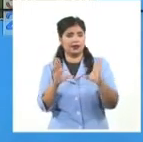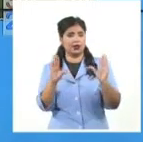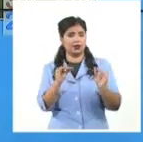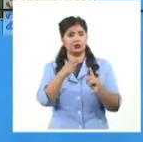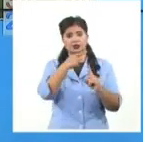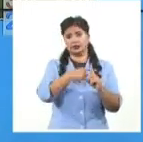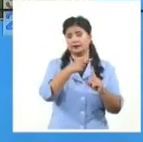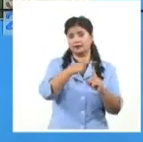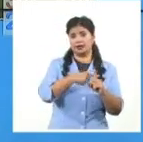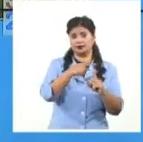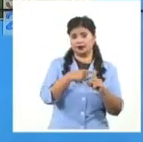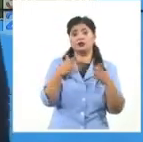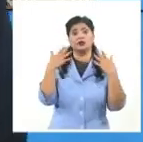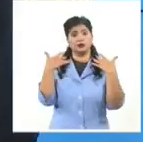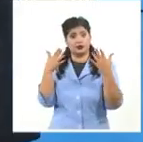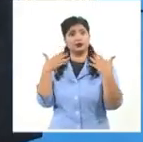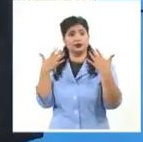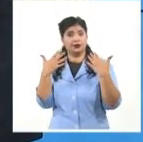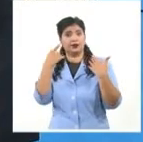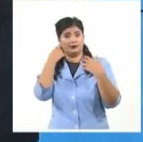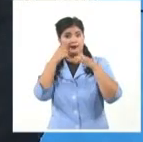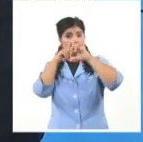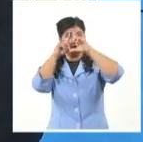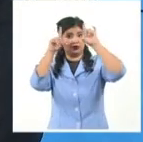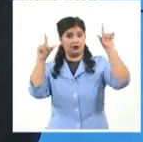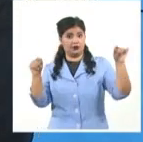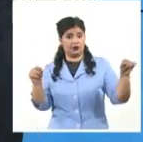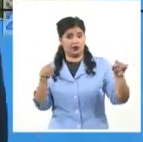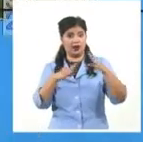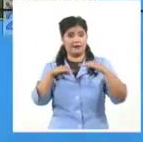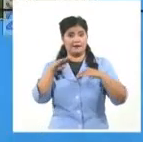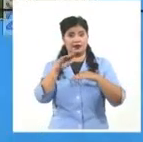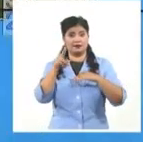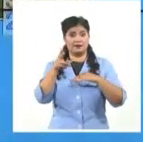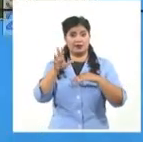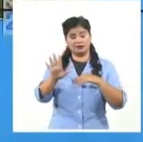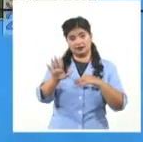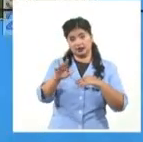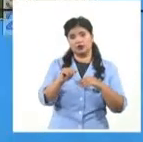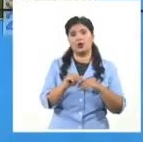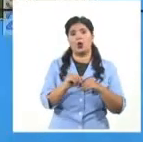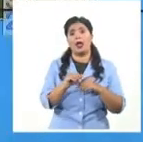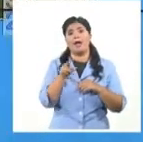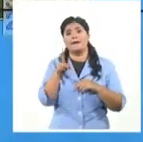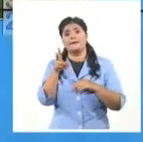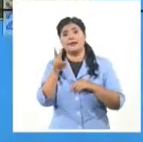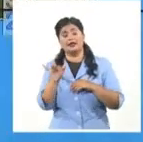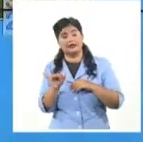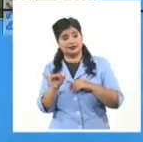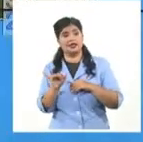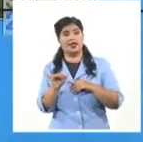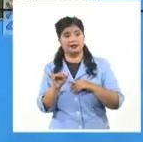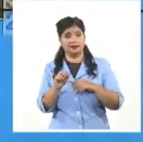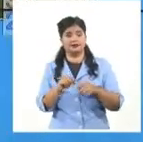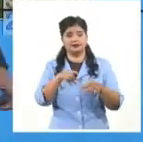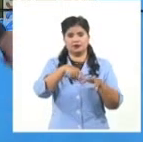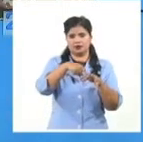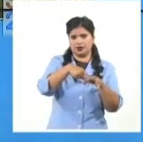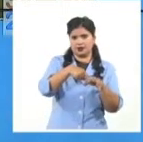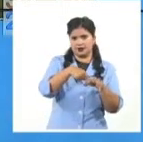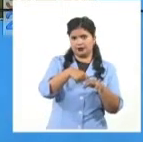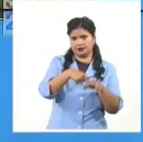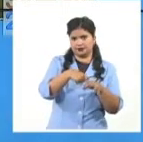temperaturas algo cálidas. Fíjense que los valores rondan los 27 grados Celsius en zonas costeras de la Isla de la Juventud